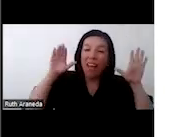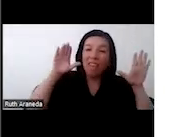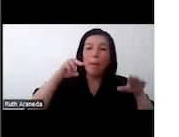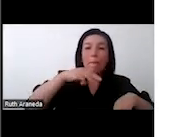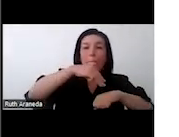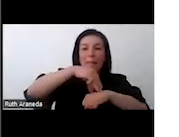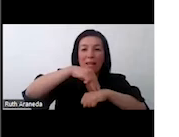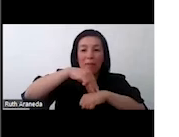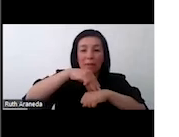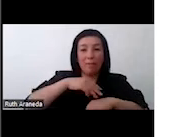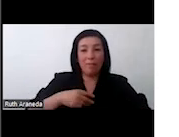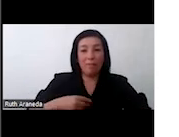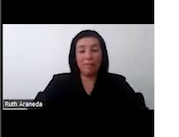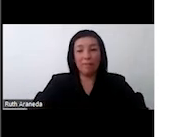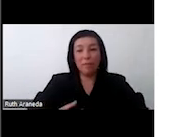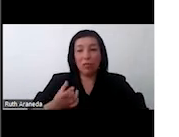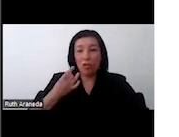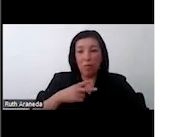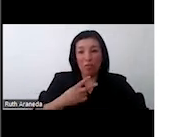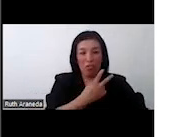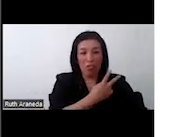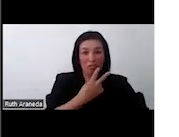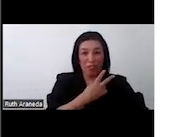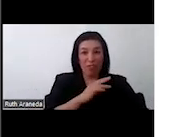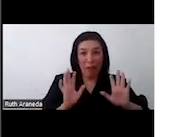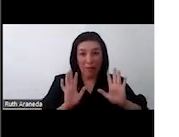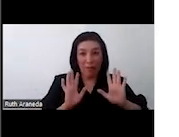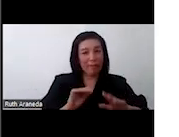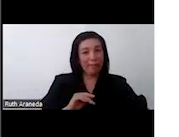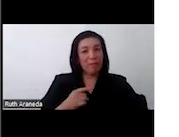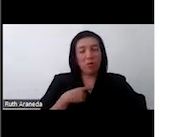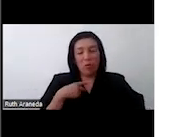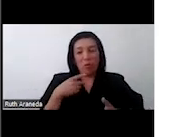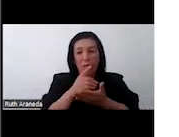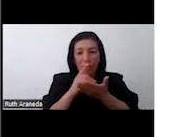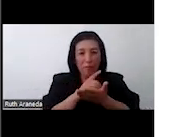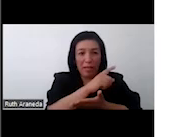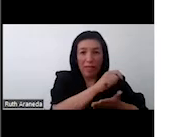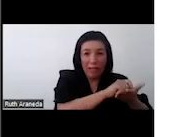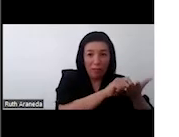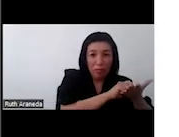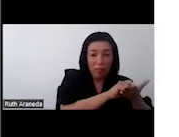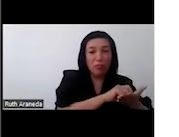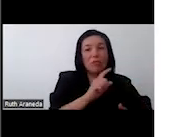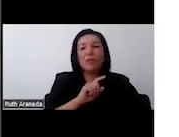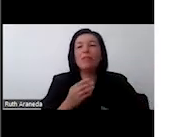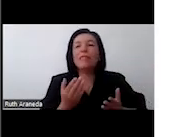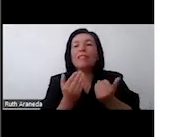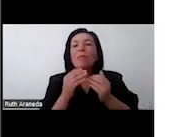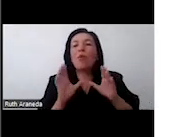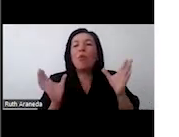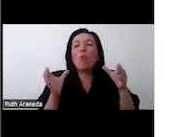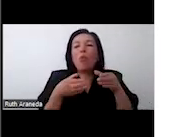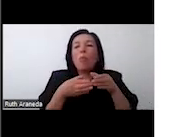solamente podíamos estar nosotros dos en ese momento, yo como diseñador y ella como ilustradora. Necesitábamos un equipo un poco más grande